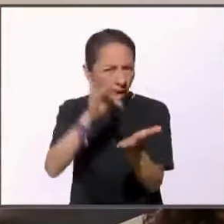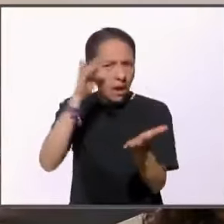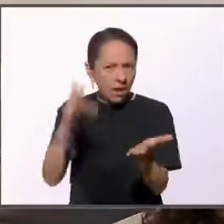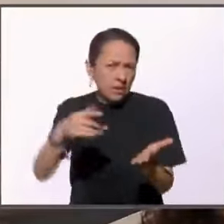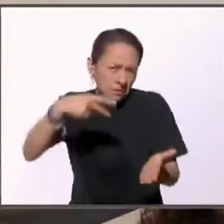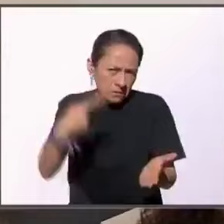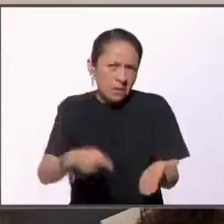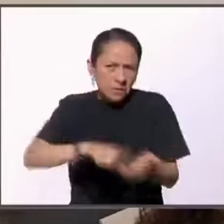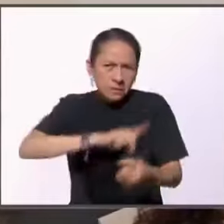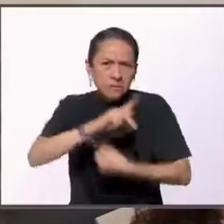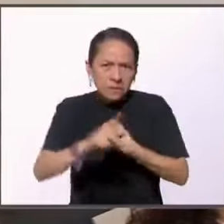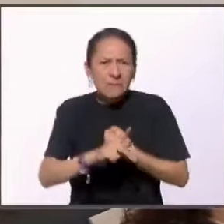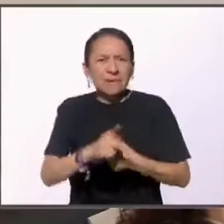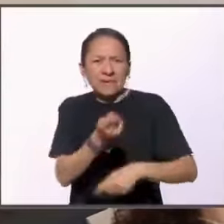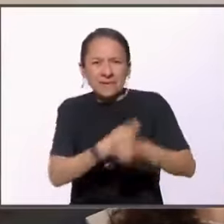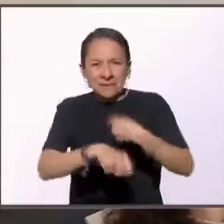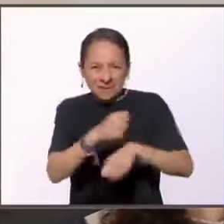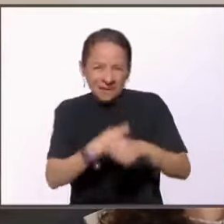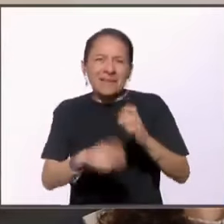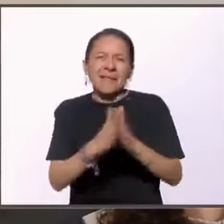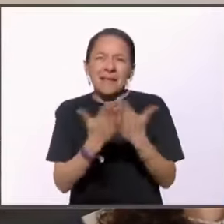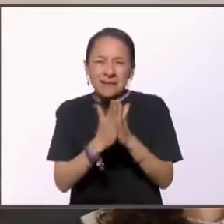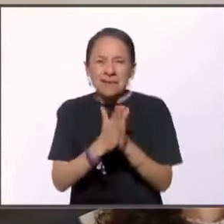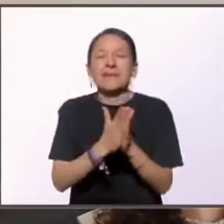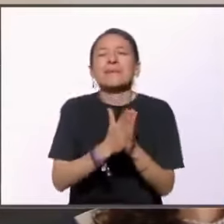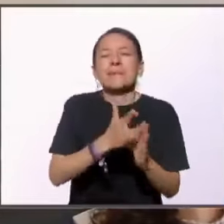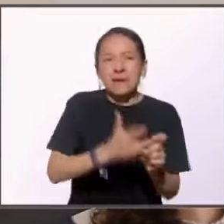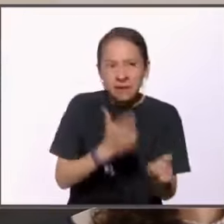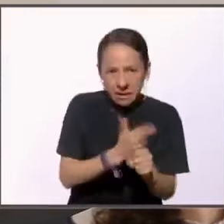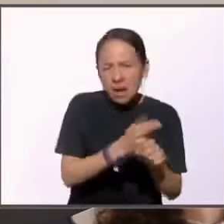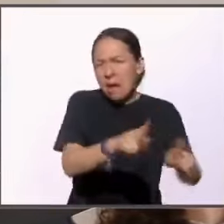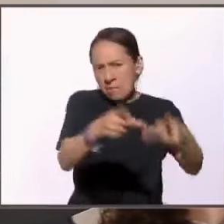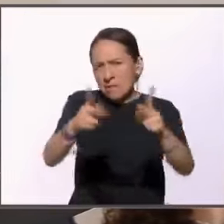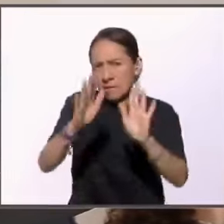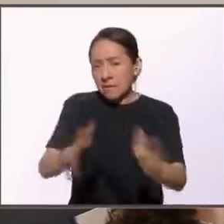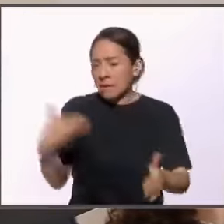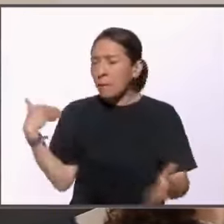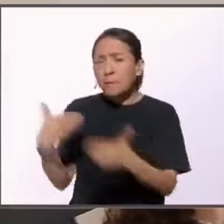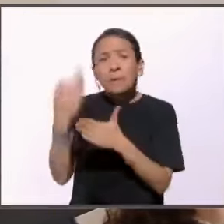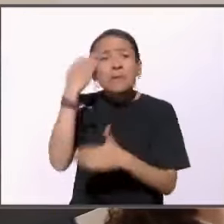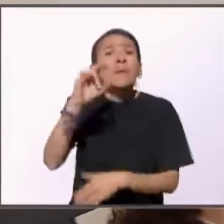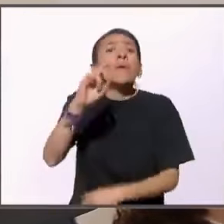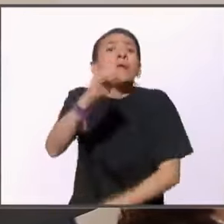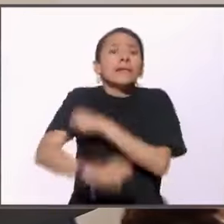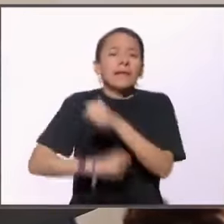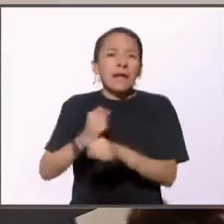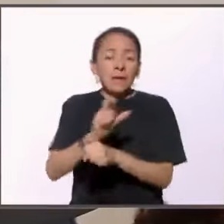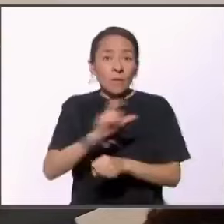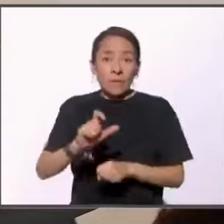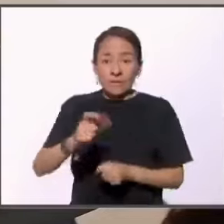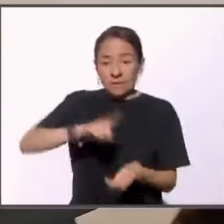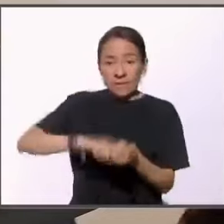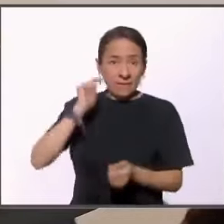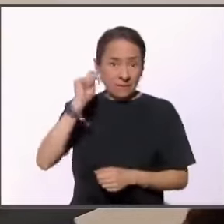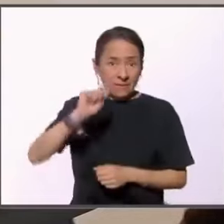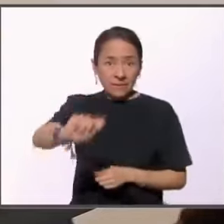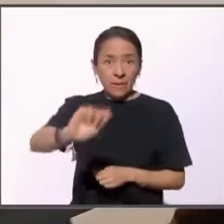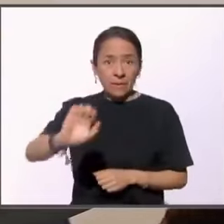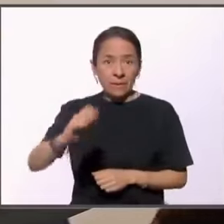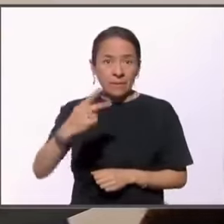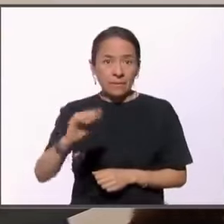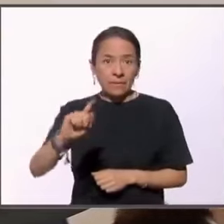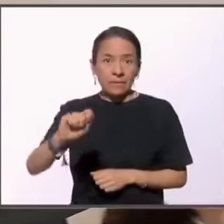del país, repasa su vida política a lo largo de más de 3 décadas, desde su salida de Tepetitán, Tabasco, hasta el día